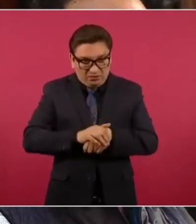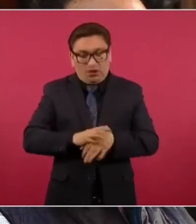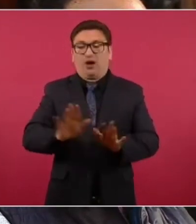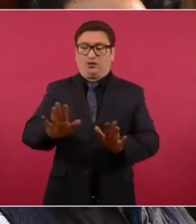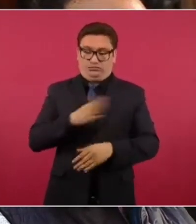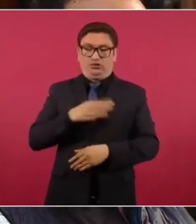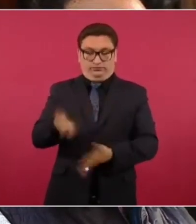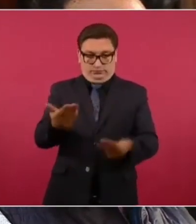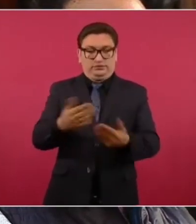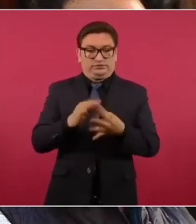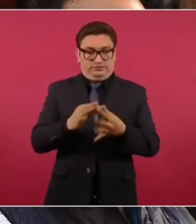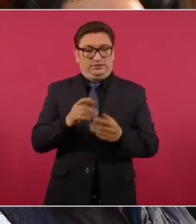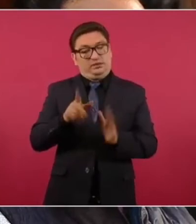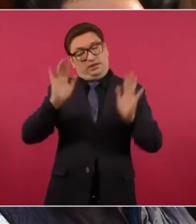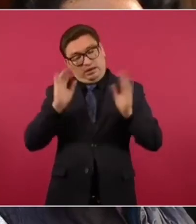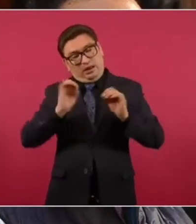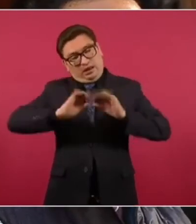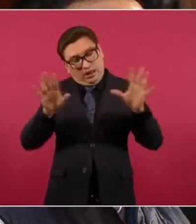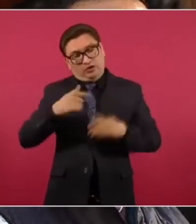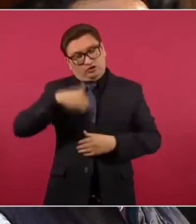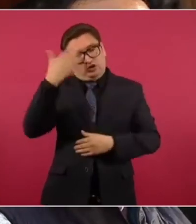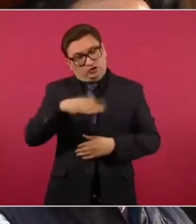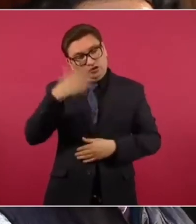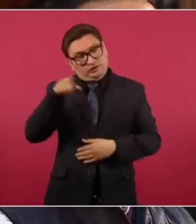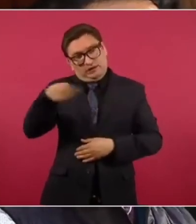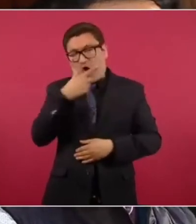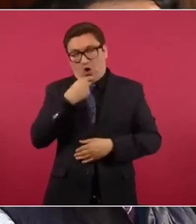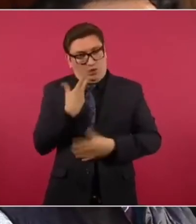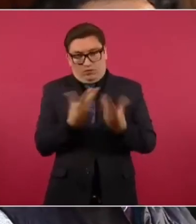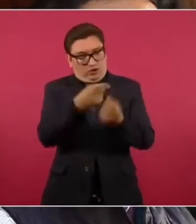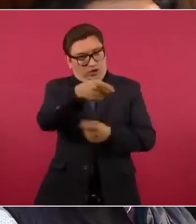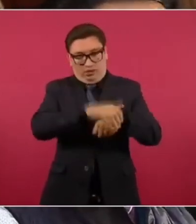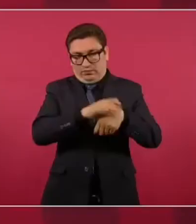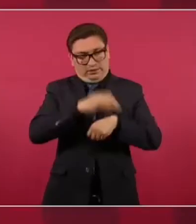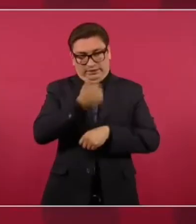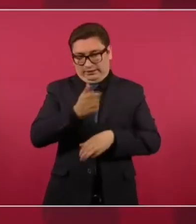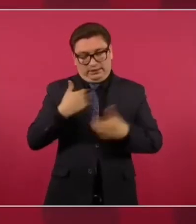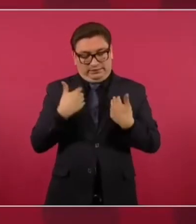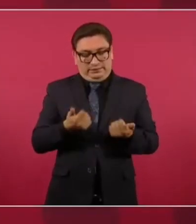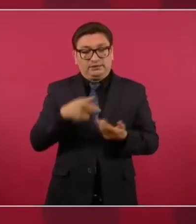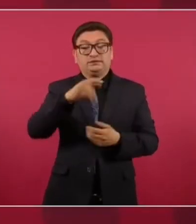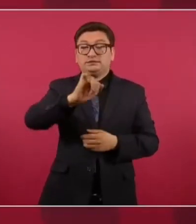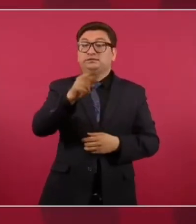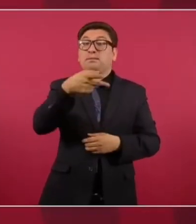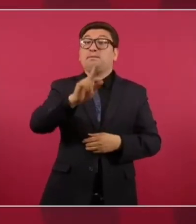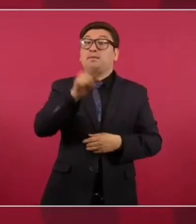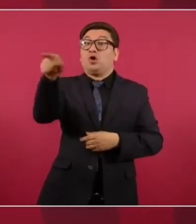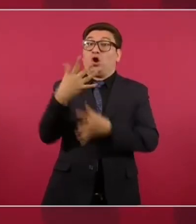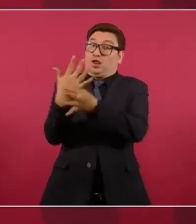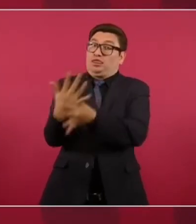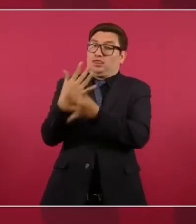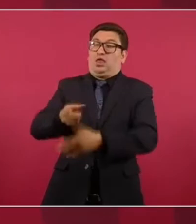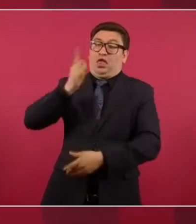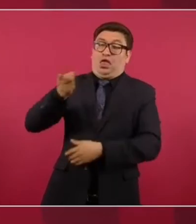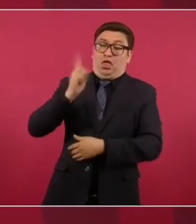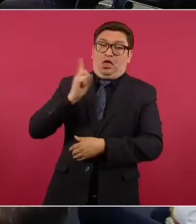ya, síguele. No, pero ella, o sea, obviamente yo sé que no. No, para nada. Pero bueno, era lo que el sujeto, las